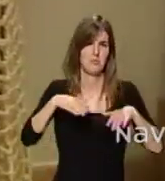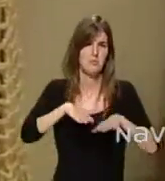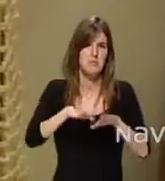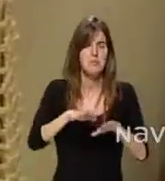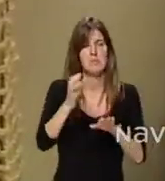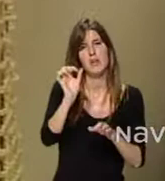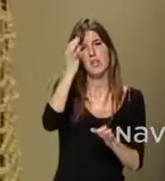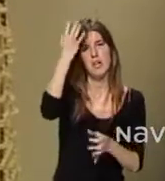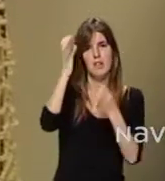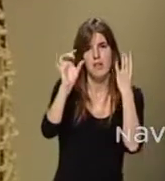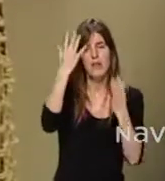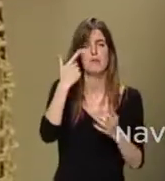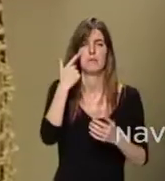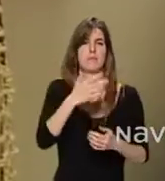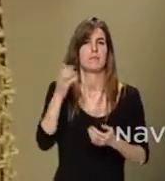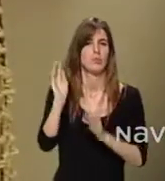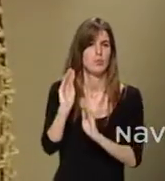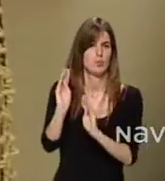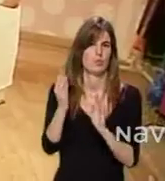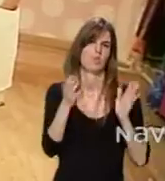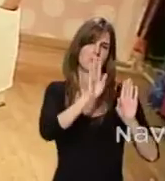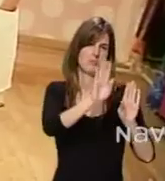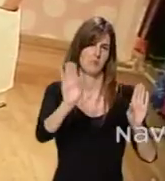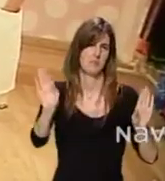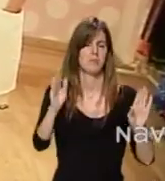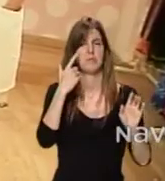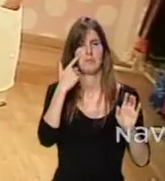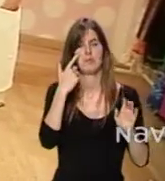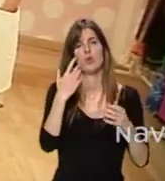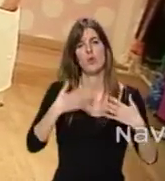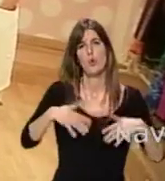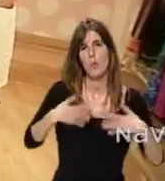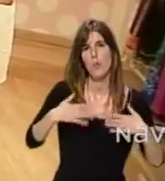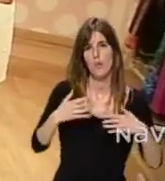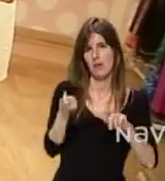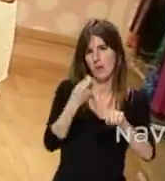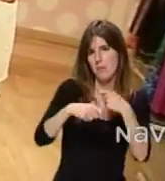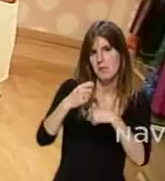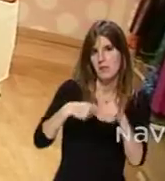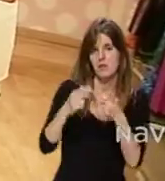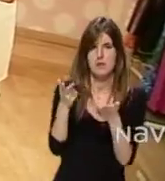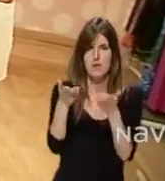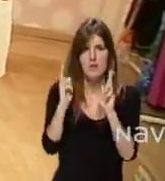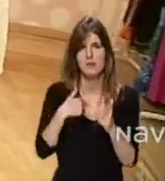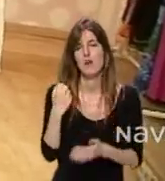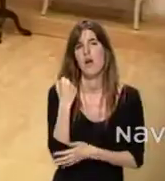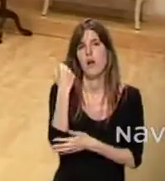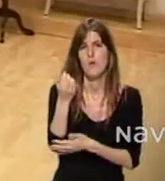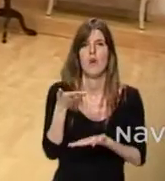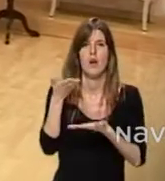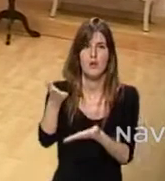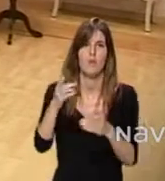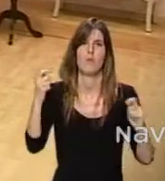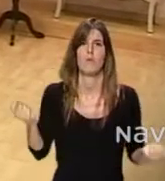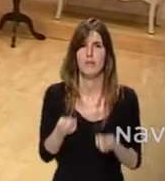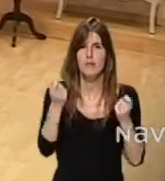ofrecerles un espacio donde ellos puedan exponer su ropa, ponerla a la venta, que les ayudemos en temas de comunicación, de